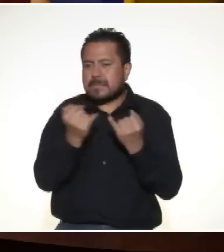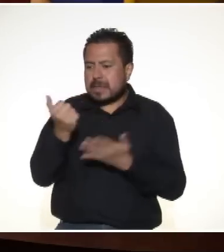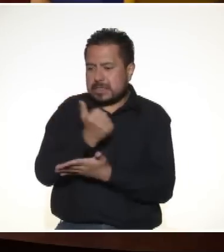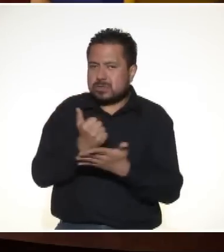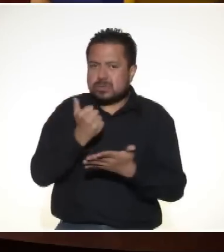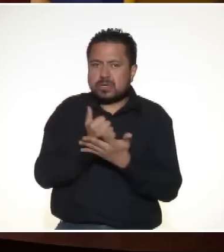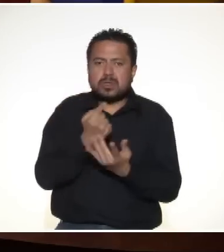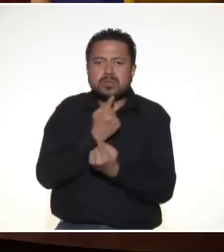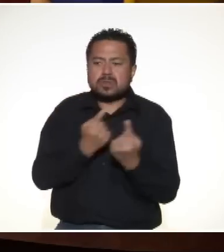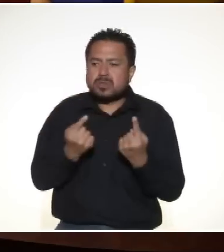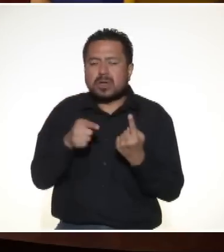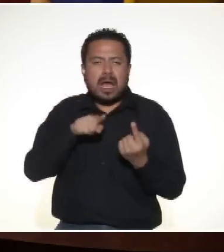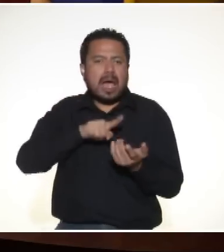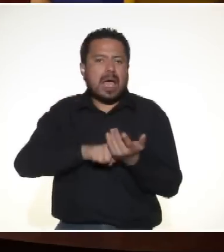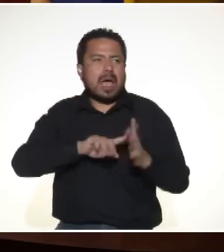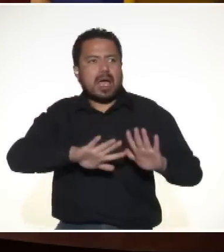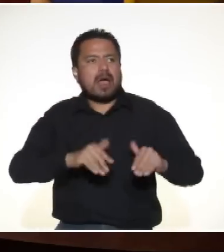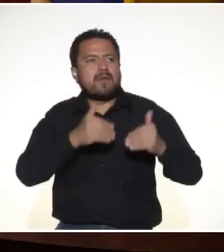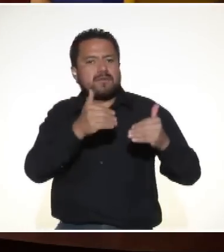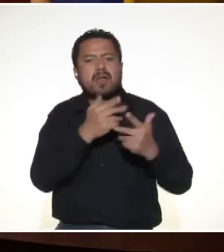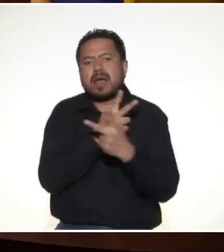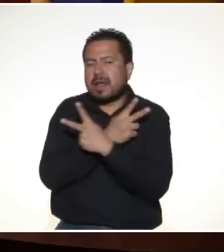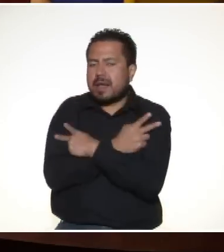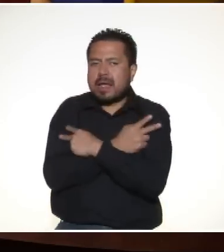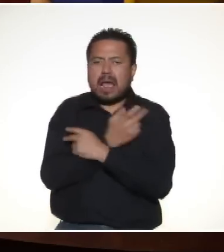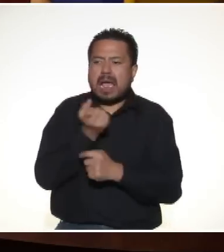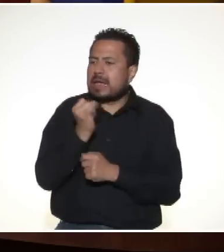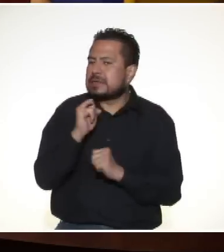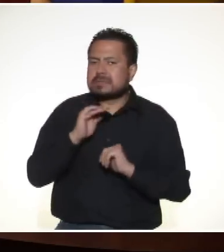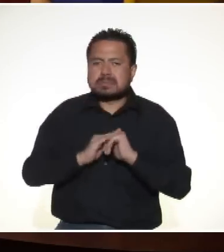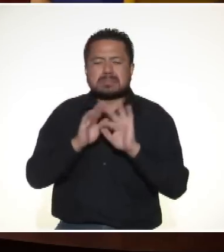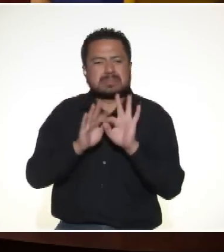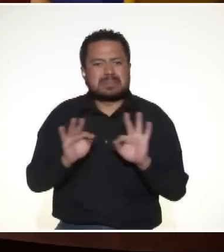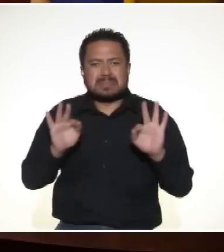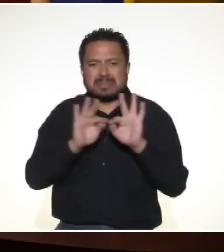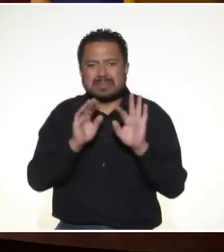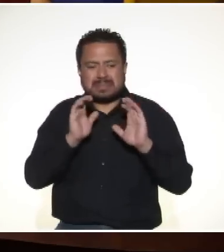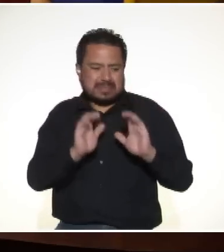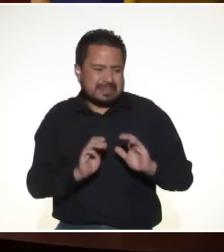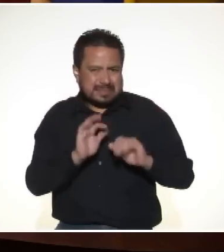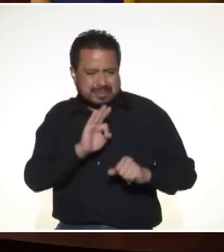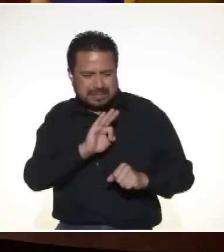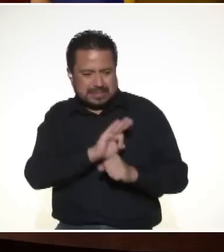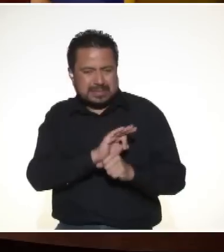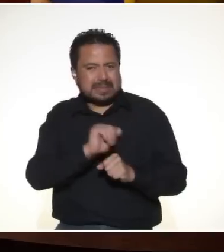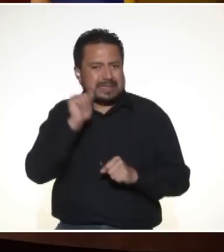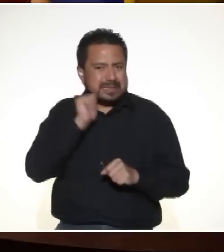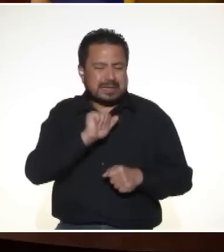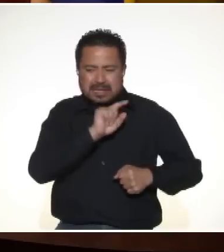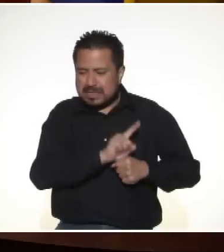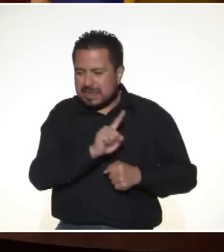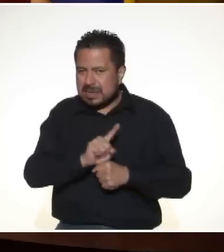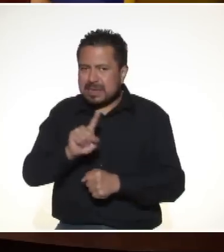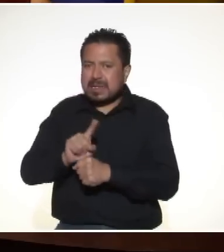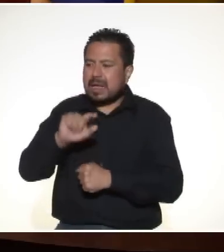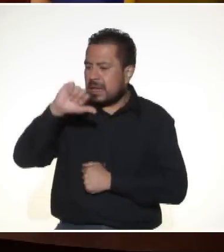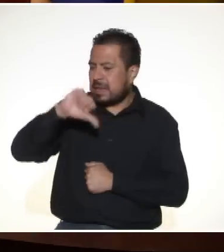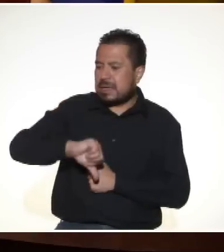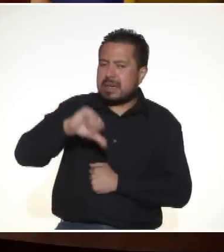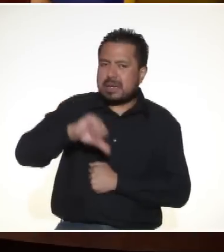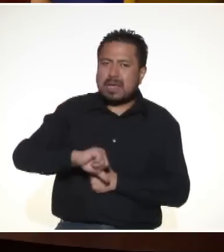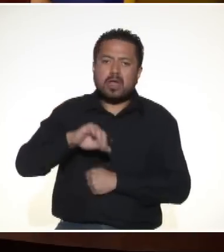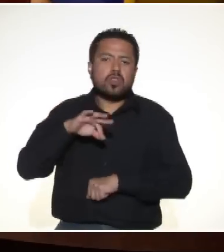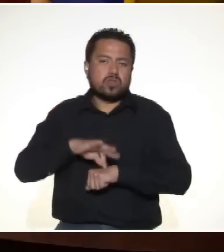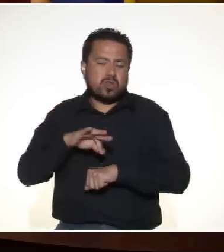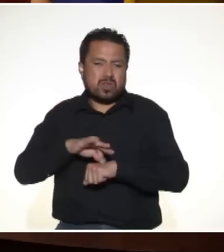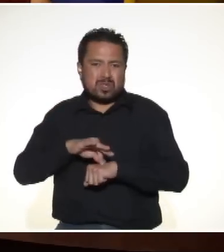estar expuestos al aire libre en vacaciones y es igual de importante protegerlos diario. Aquí. Los dermatólogos aquí